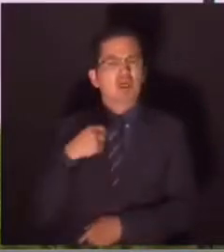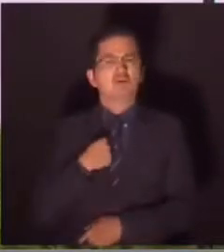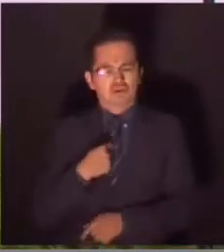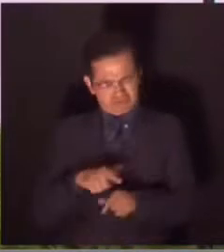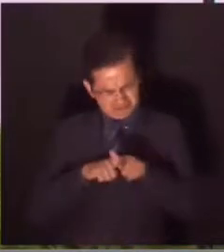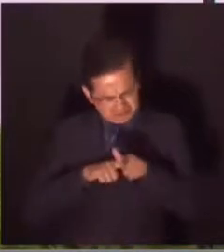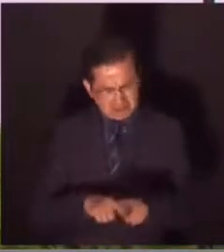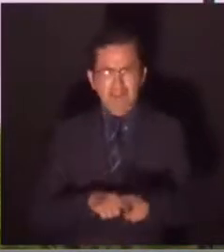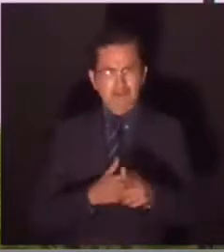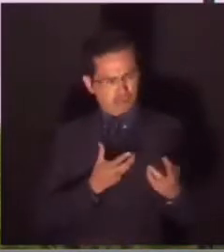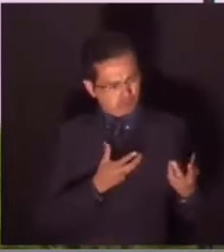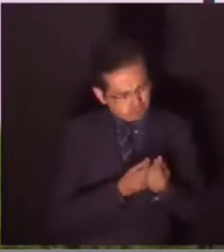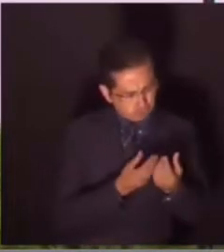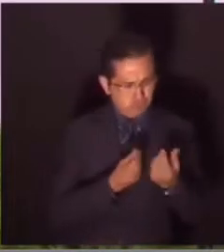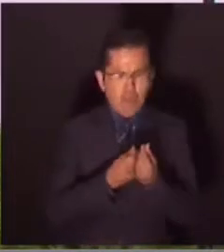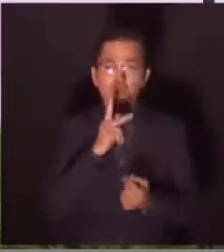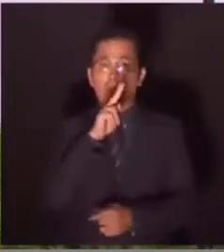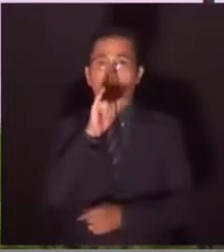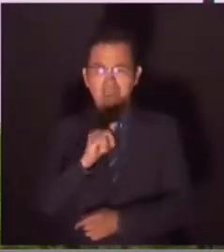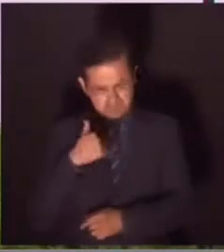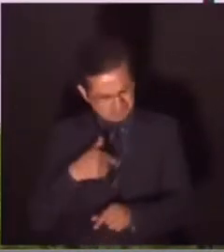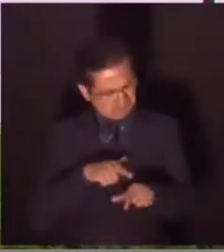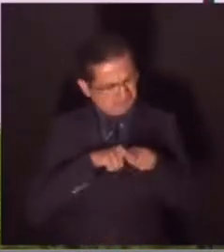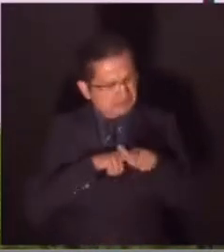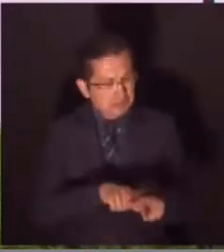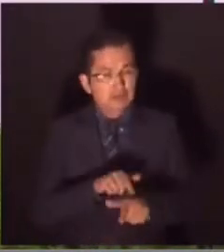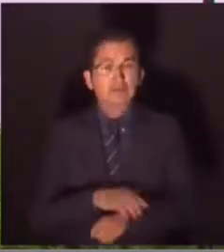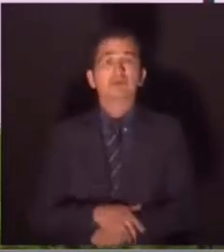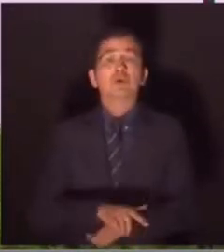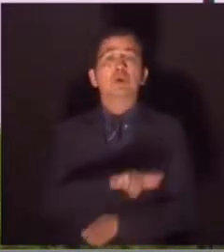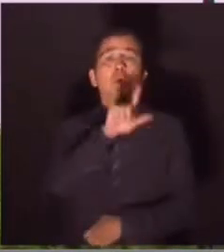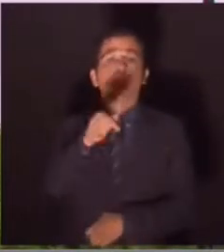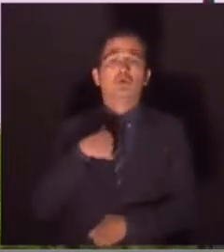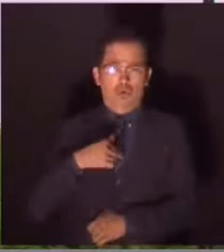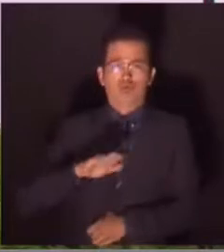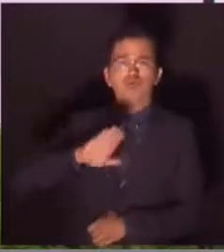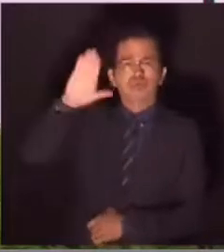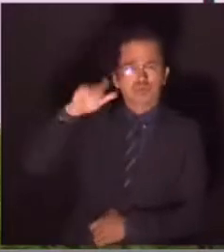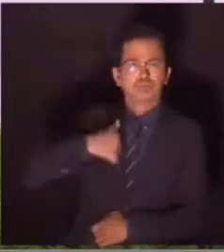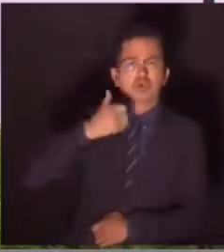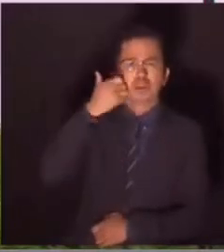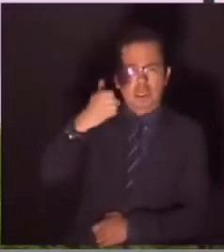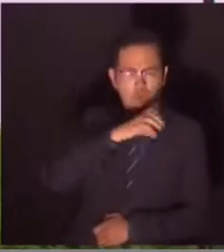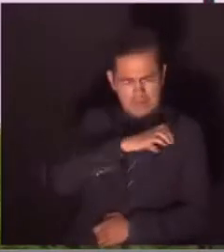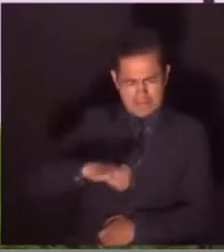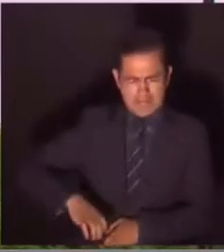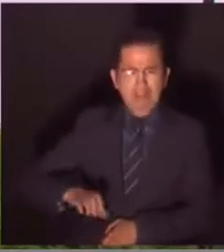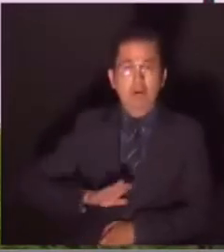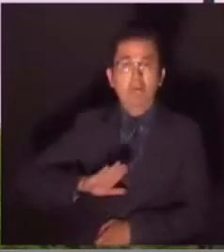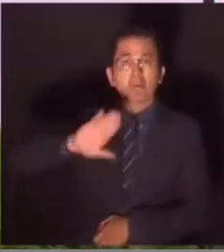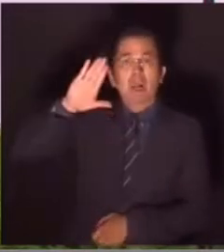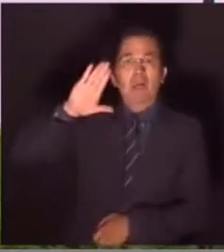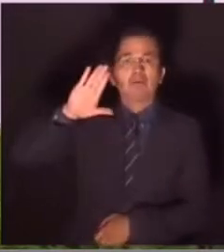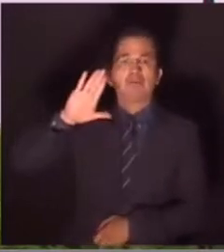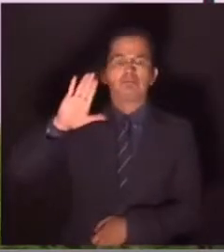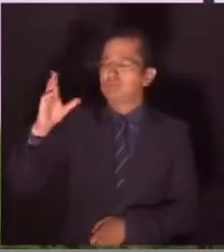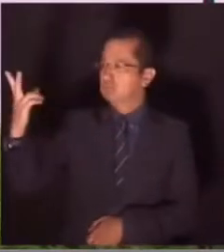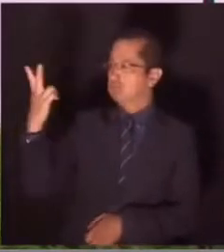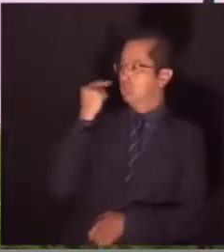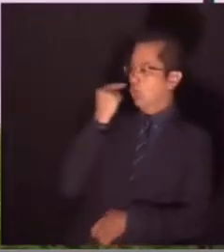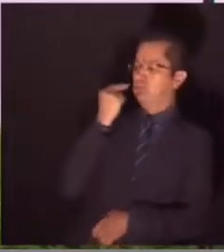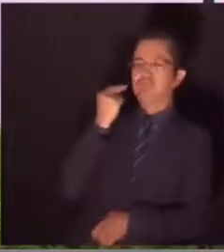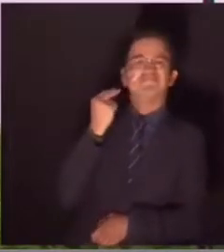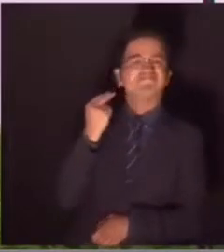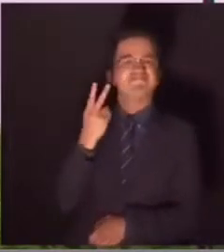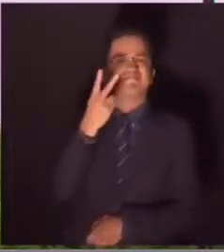Al momento que levanté la mano para buscar una candidatura, como a muchos de ustedes, los que nos están viendo, me dijeron que no,